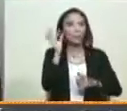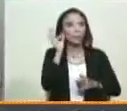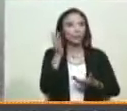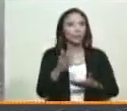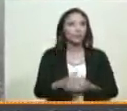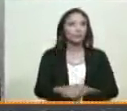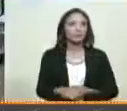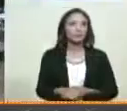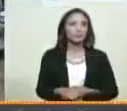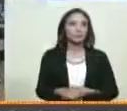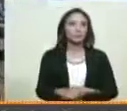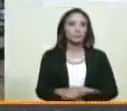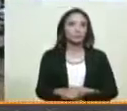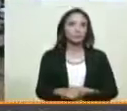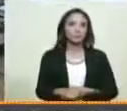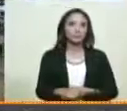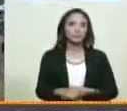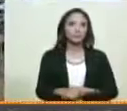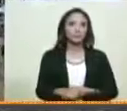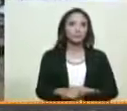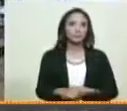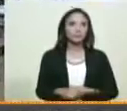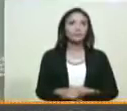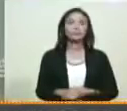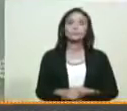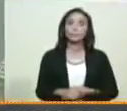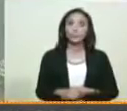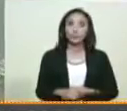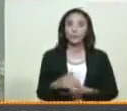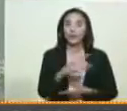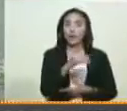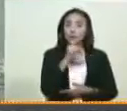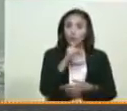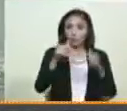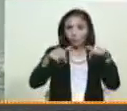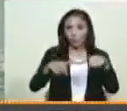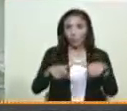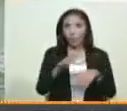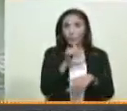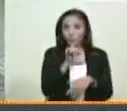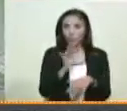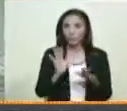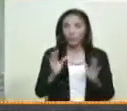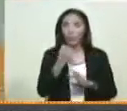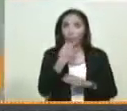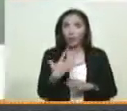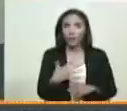el padrino para darles una buena noticia.